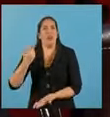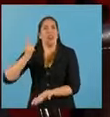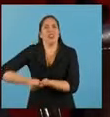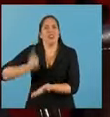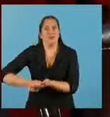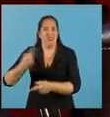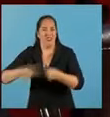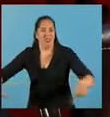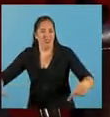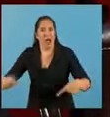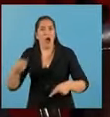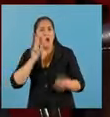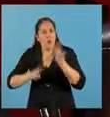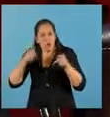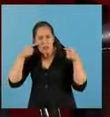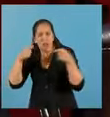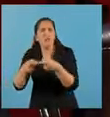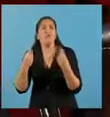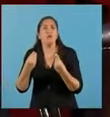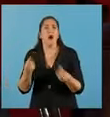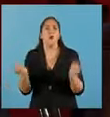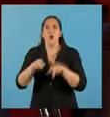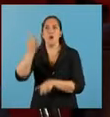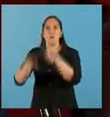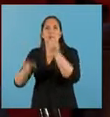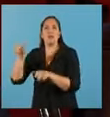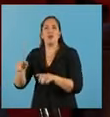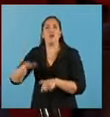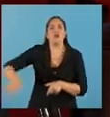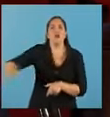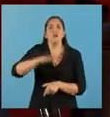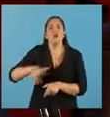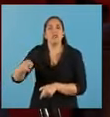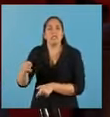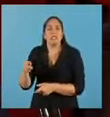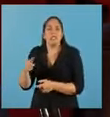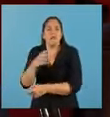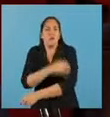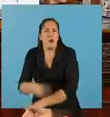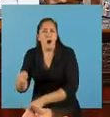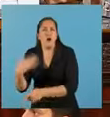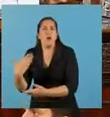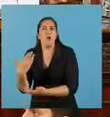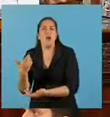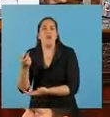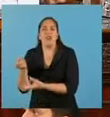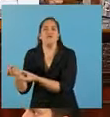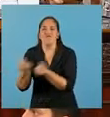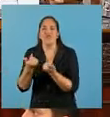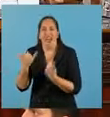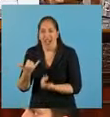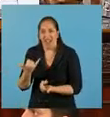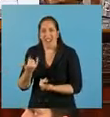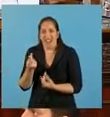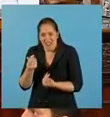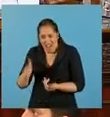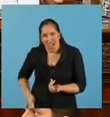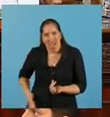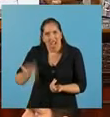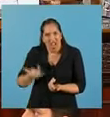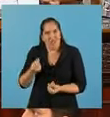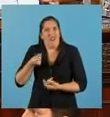a recomponer la capacidad de consumo de los sectores más desprotegidos. Así lo hicimos. Dispusimos